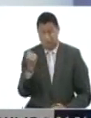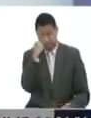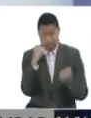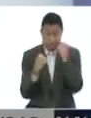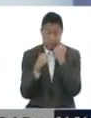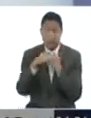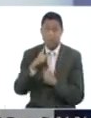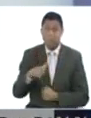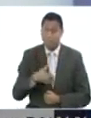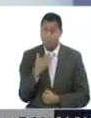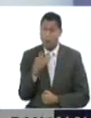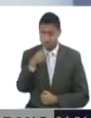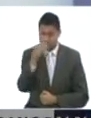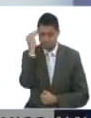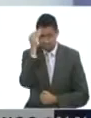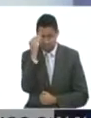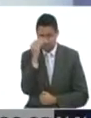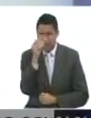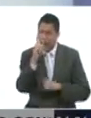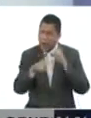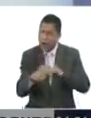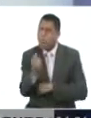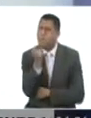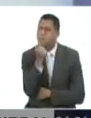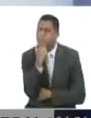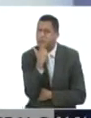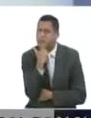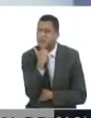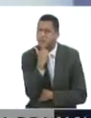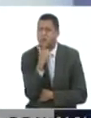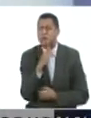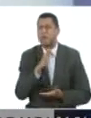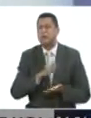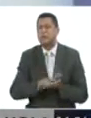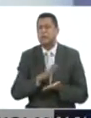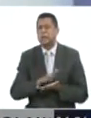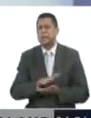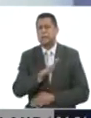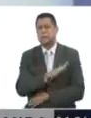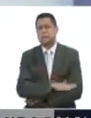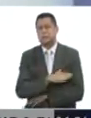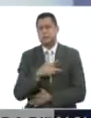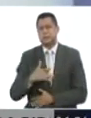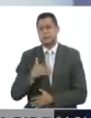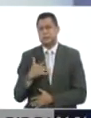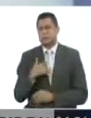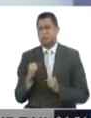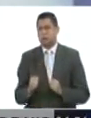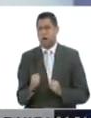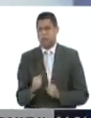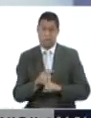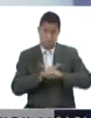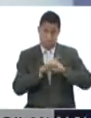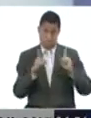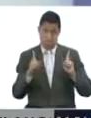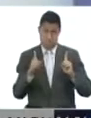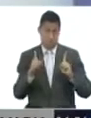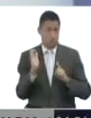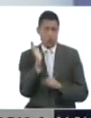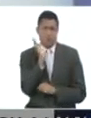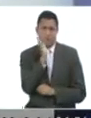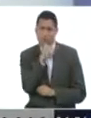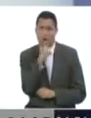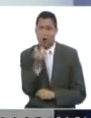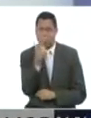eventualmente pueden ser considerados para usar algún tipo de medicación a efectos de calmar el síntoma que está exacerbándose. Sin embargo, no existe una